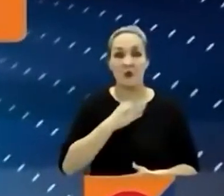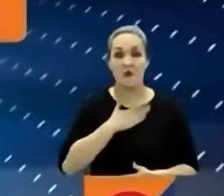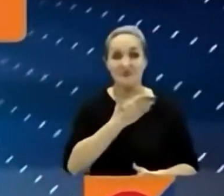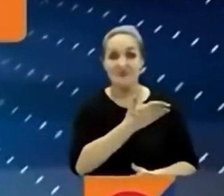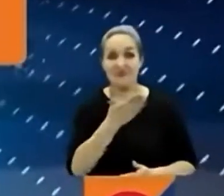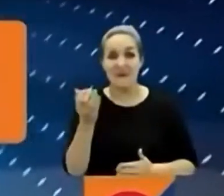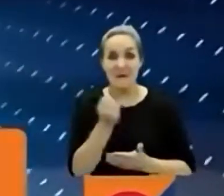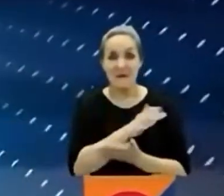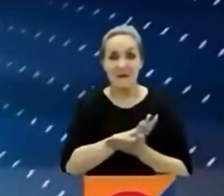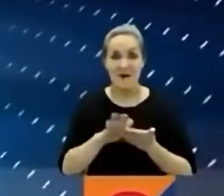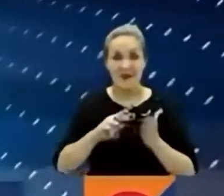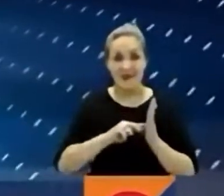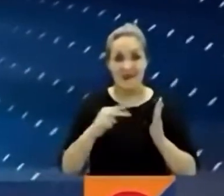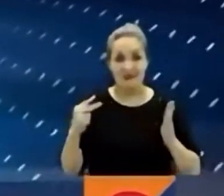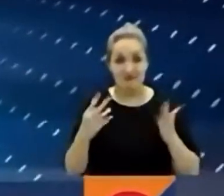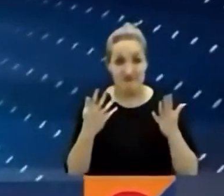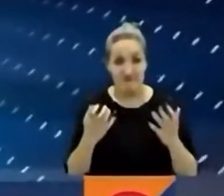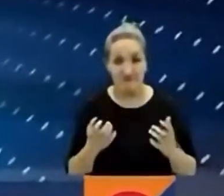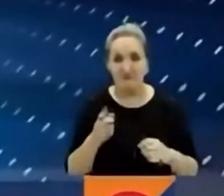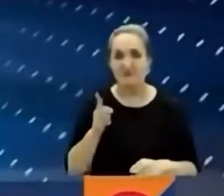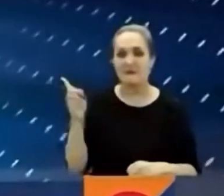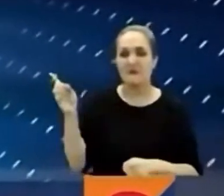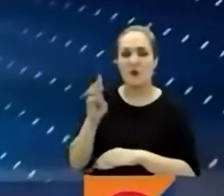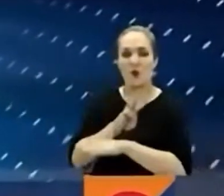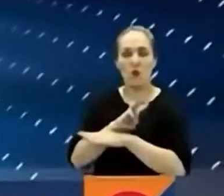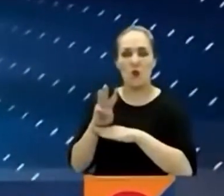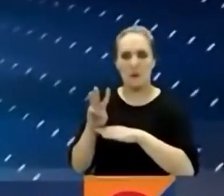becas en la industria tecnológica, vaya a la página